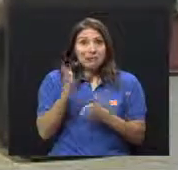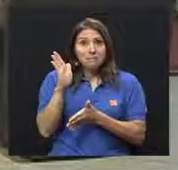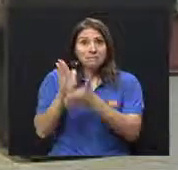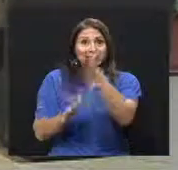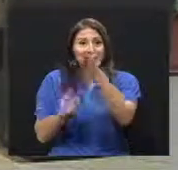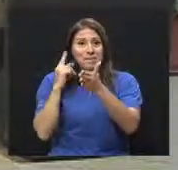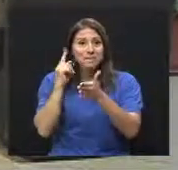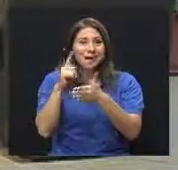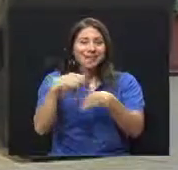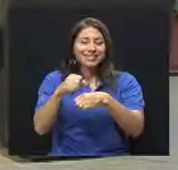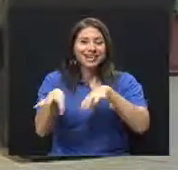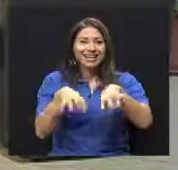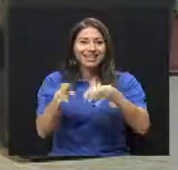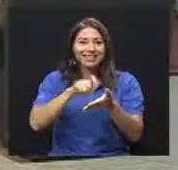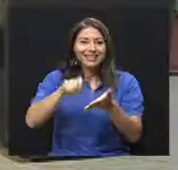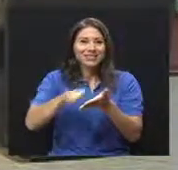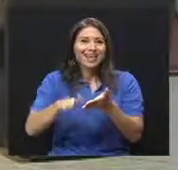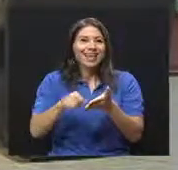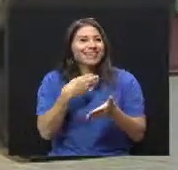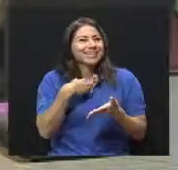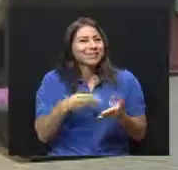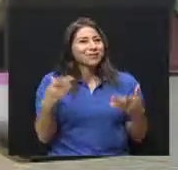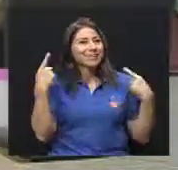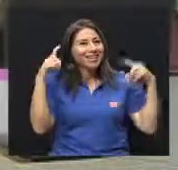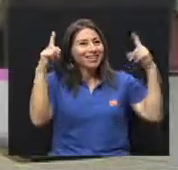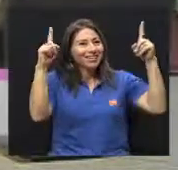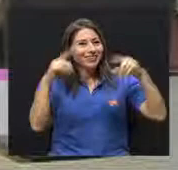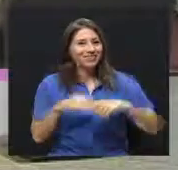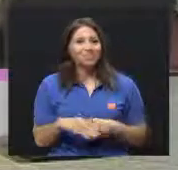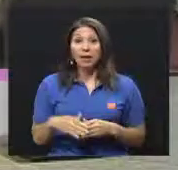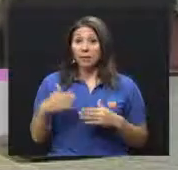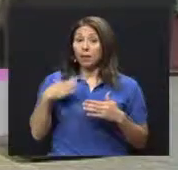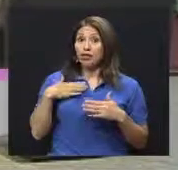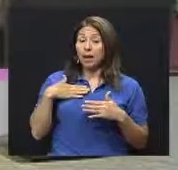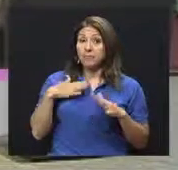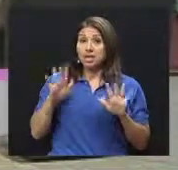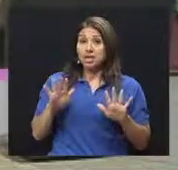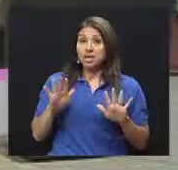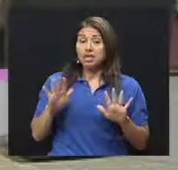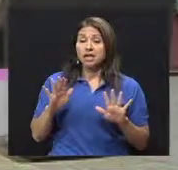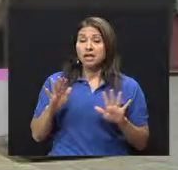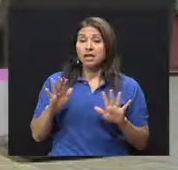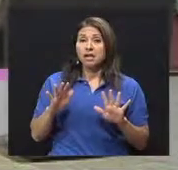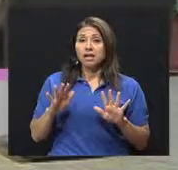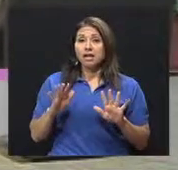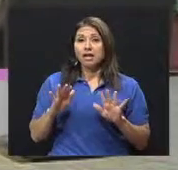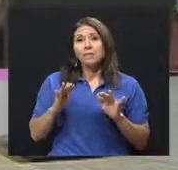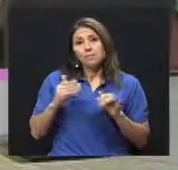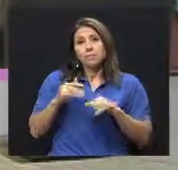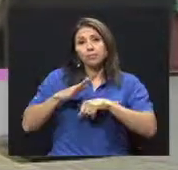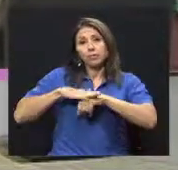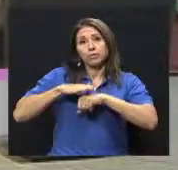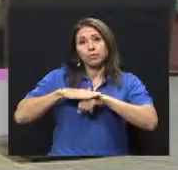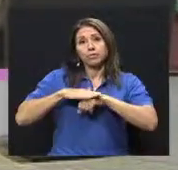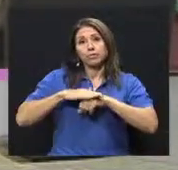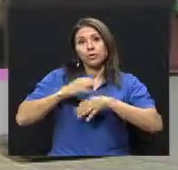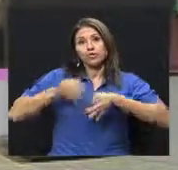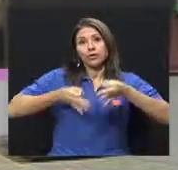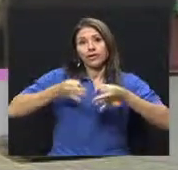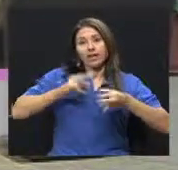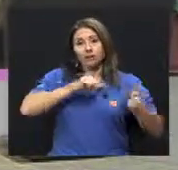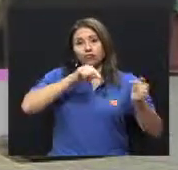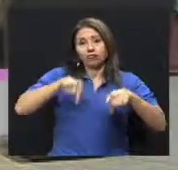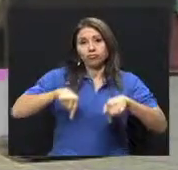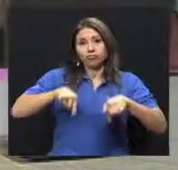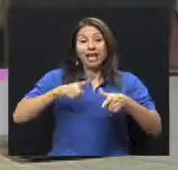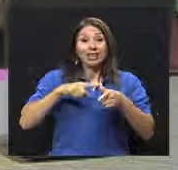varias actividades en la escuela. Les deseamos muchos éxitos. Bueno, es que no, a mí me dejaron de ahí como justificación.